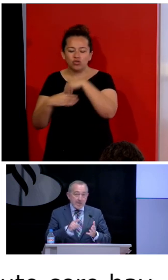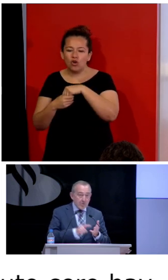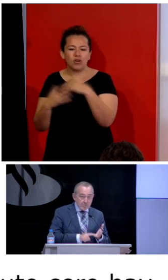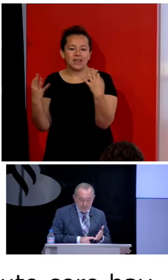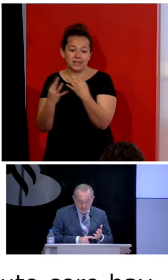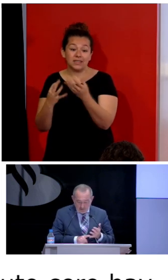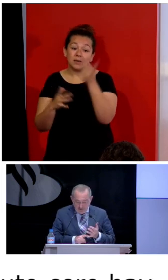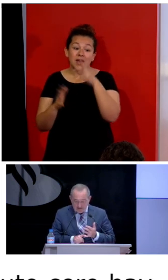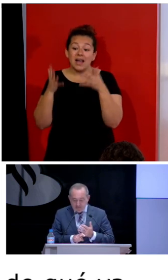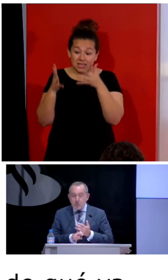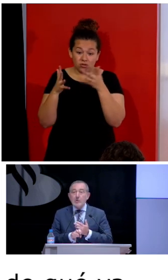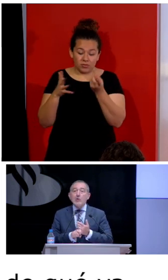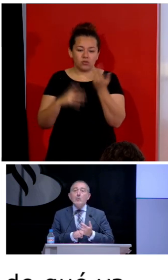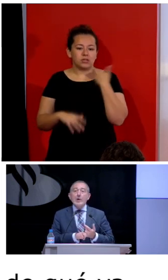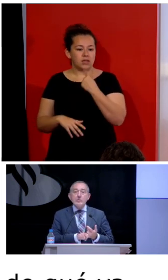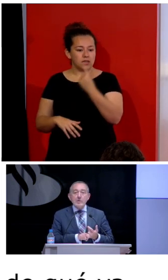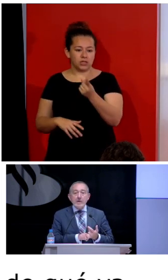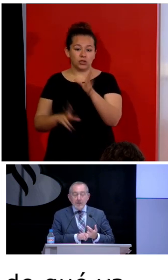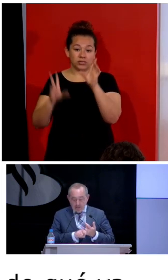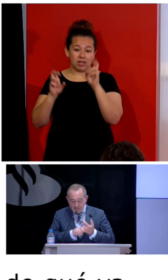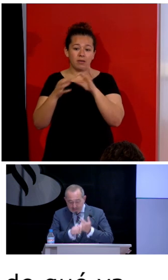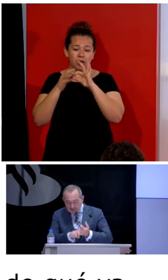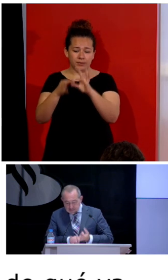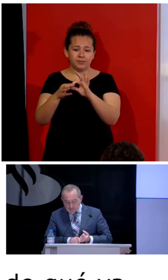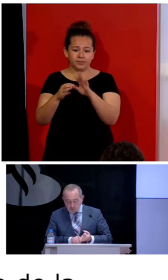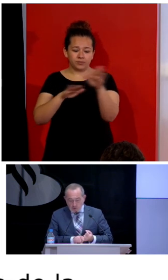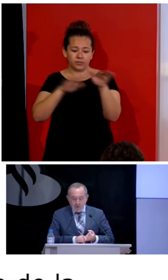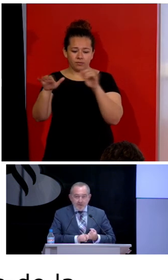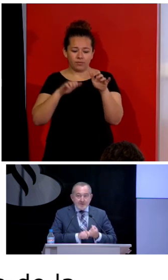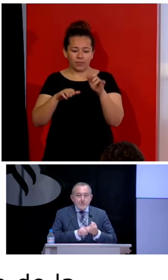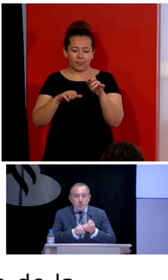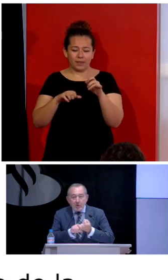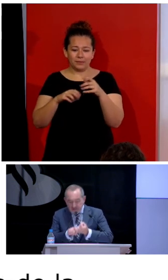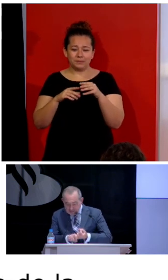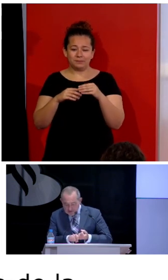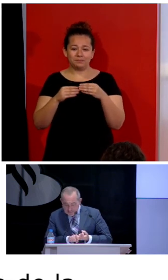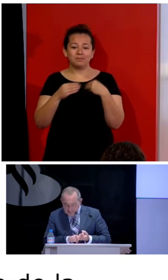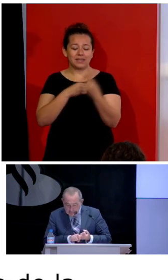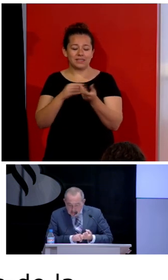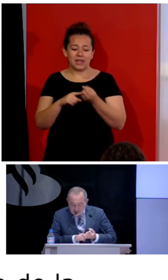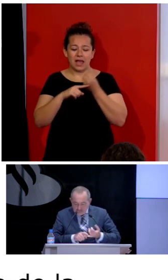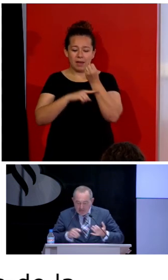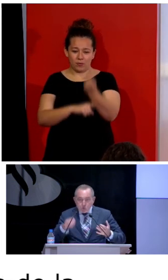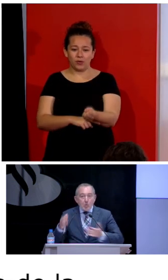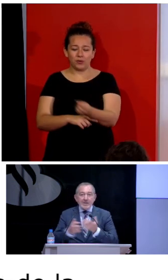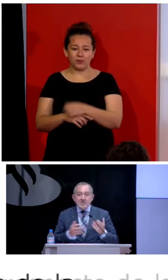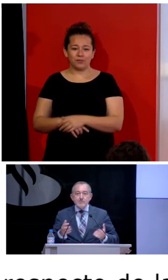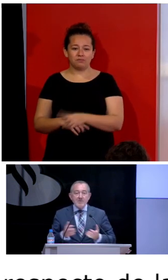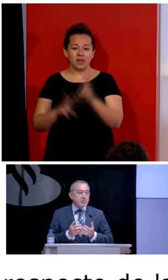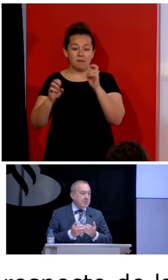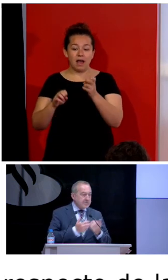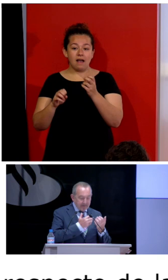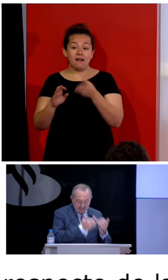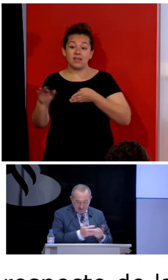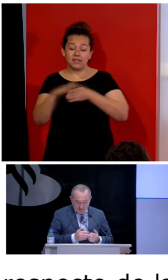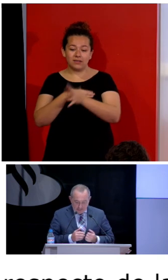Asesoramiento, ya lo he comentado, respecto de la convocatoria y materiales de apoyo. Respecto a la accesibilidad de los lugares y espacios